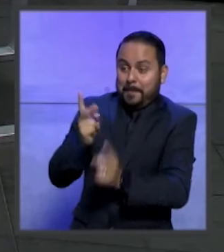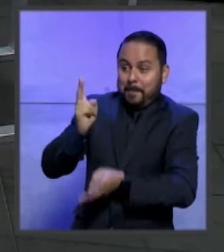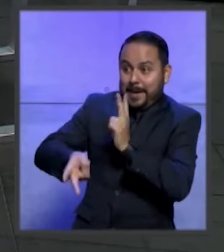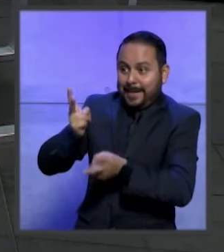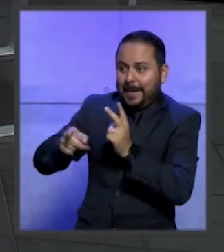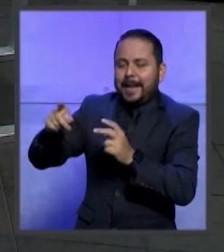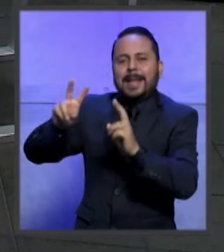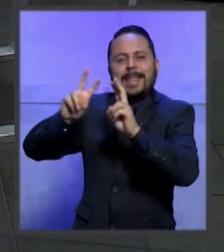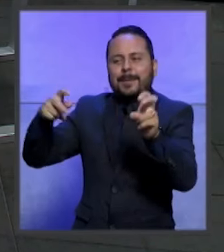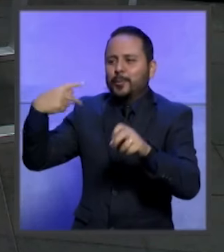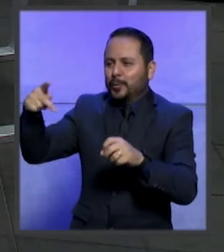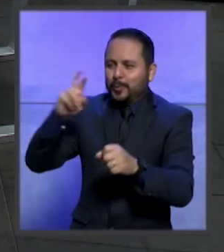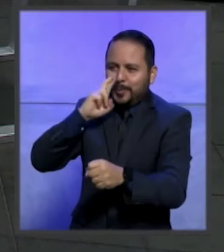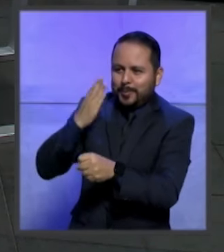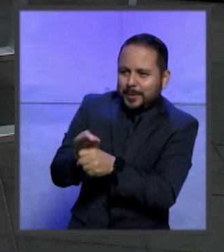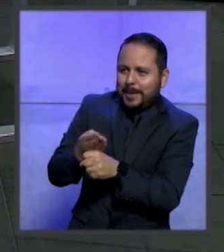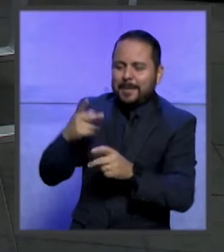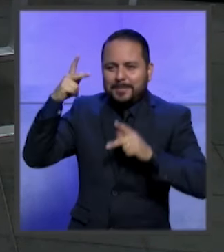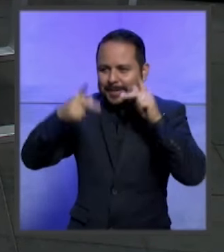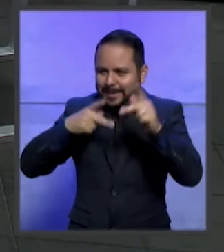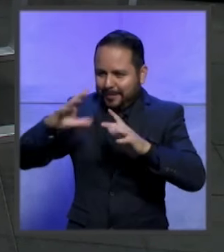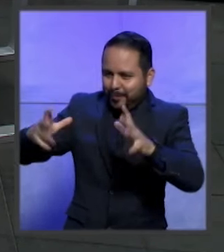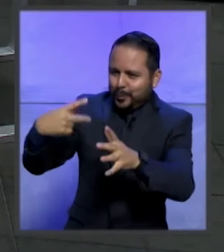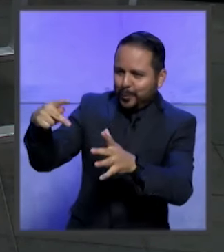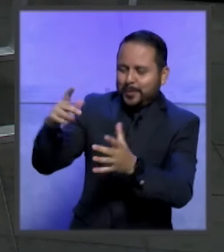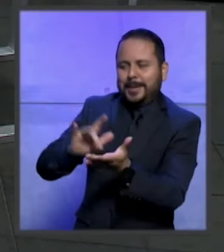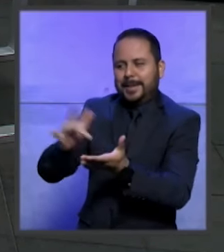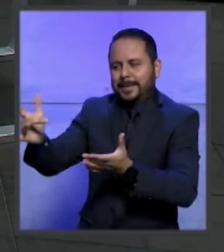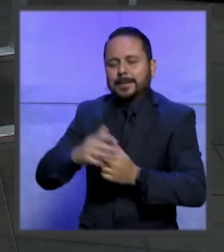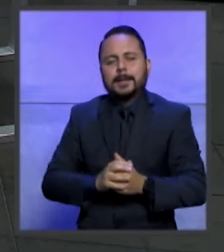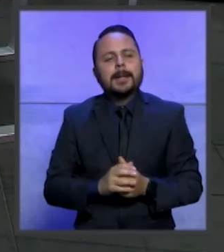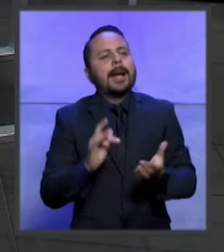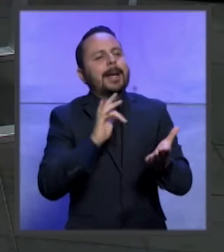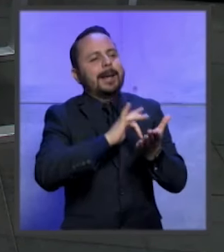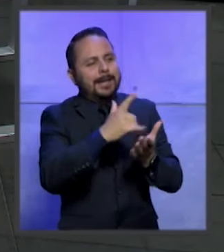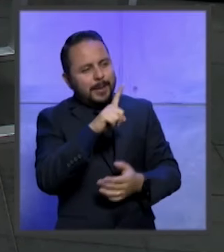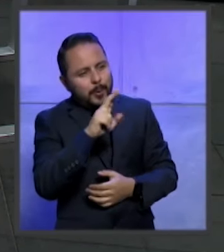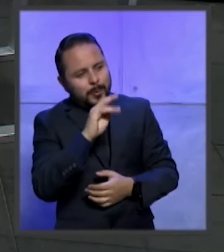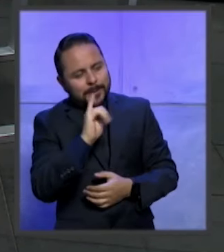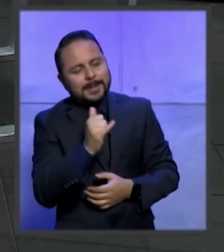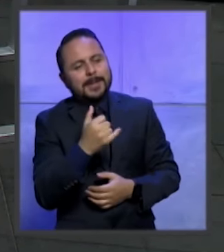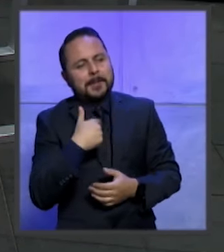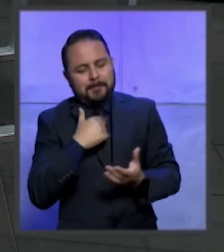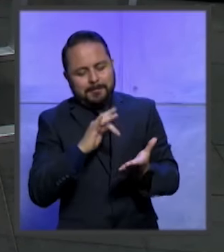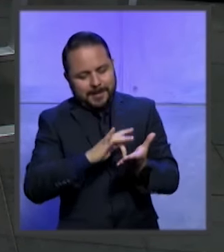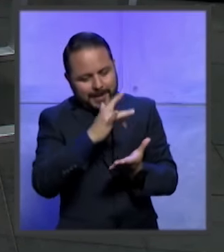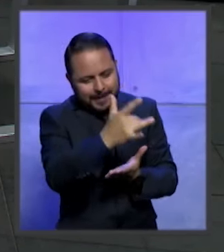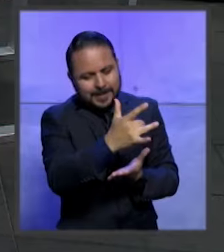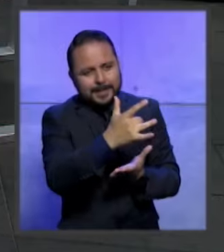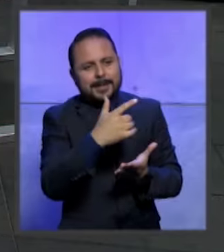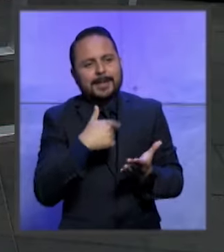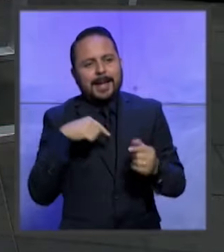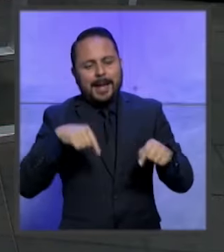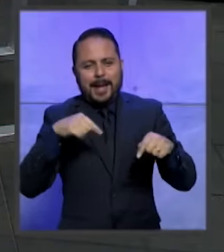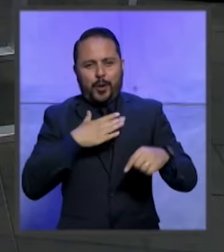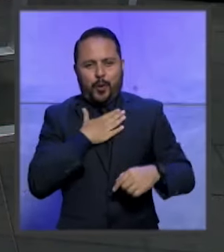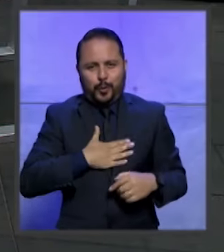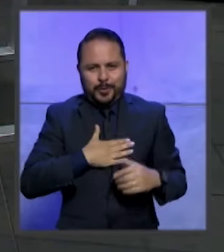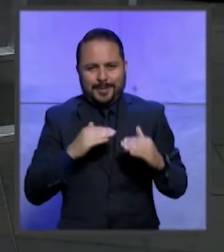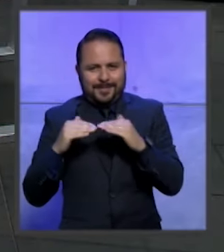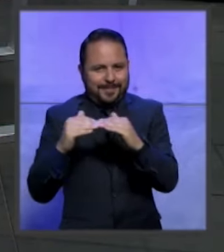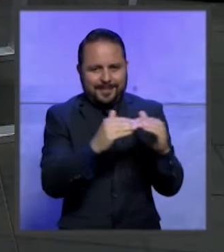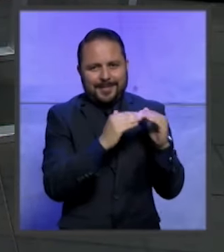platicar contigo sobre este papel de la visitaduría judicial del tribunal electoral Muchas gracias Lucy agradezco a eh